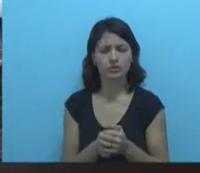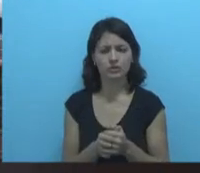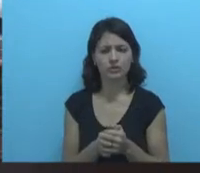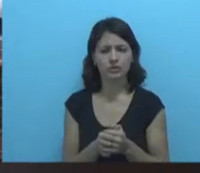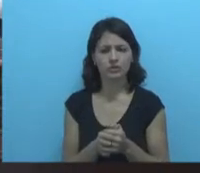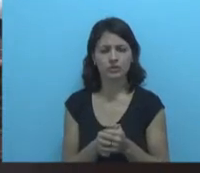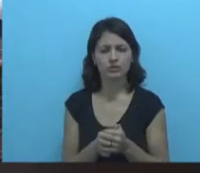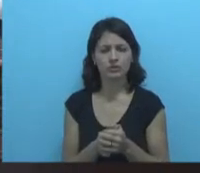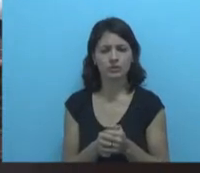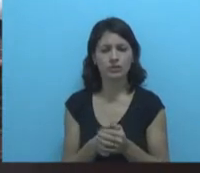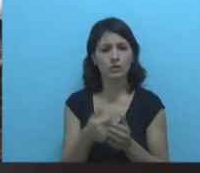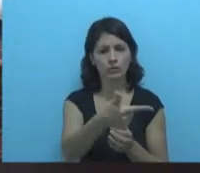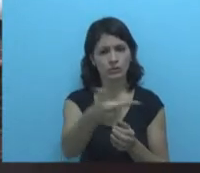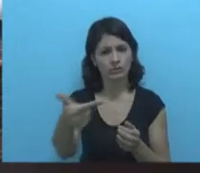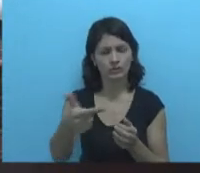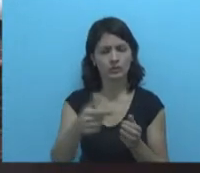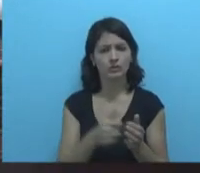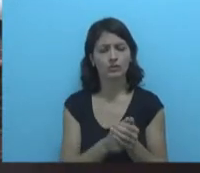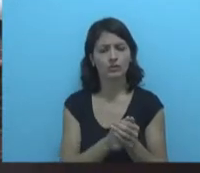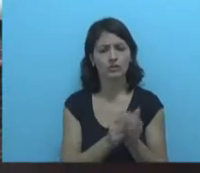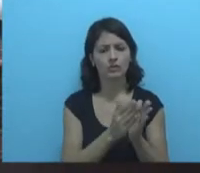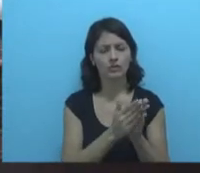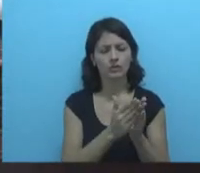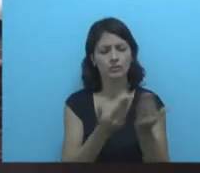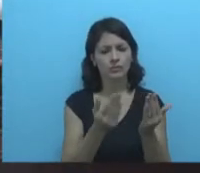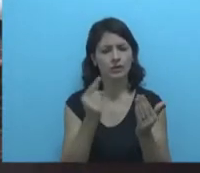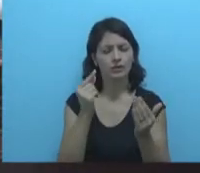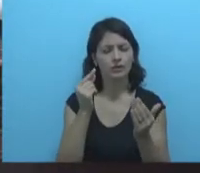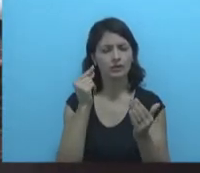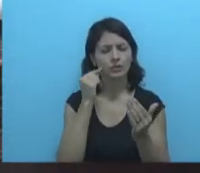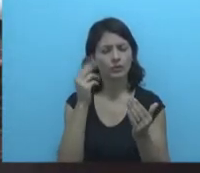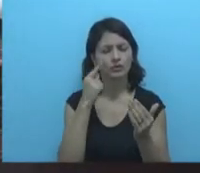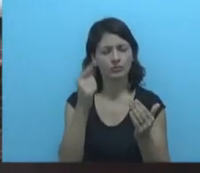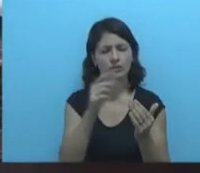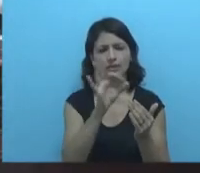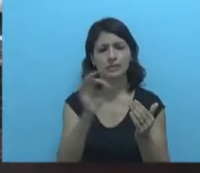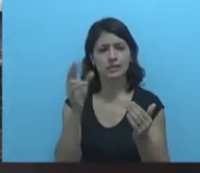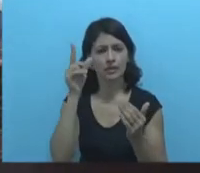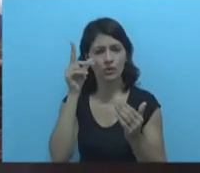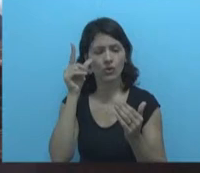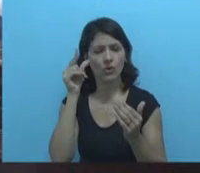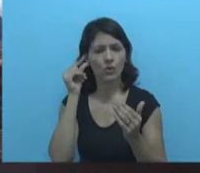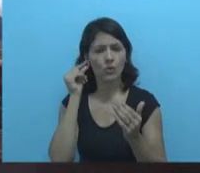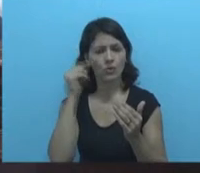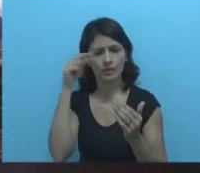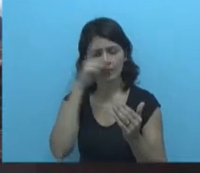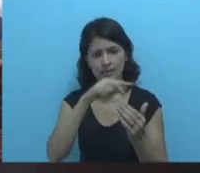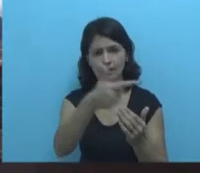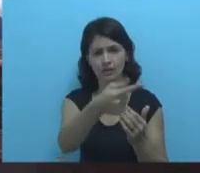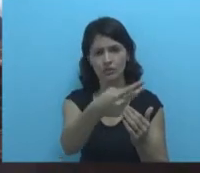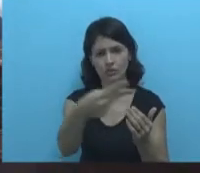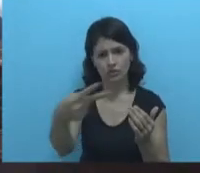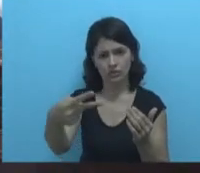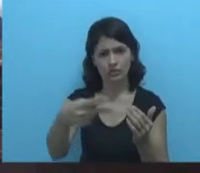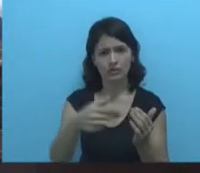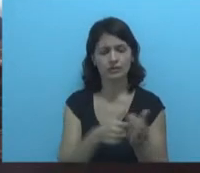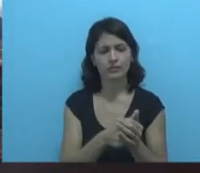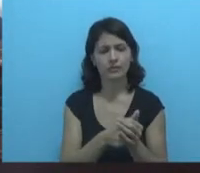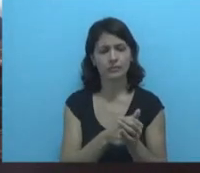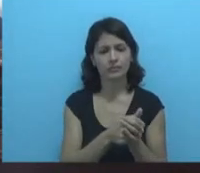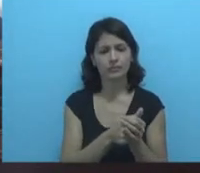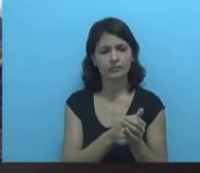diputado Basile, preferencia para una sesión. Expediente 42.057, diputado Basile, preferencia para 2 sesiones.